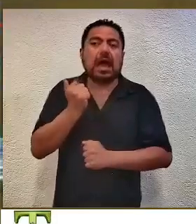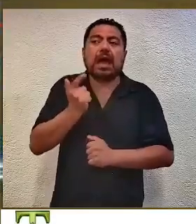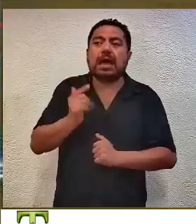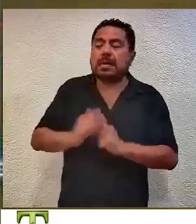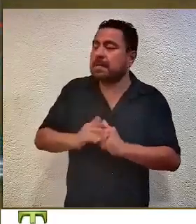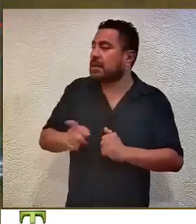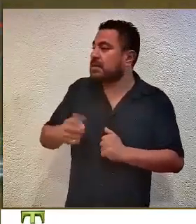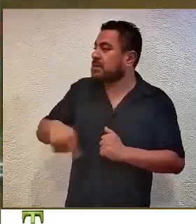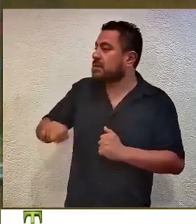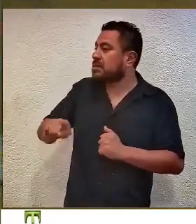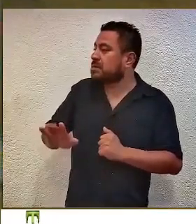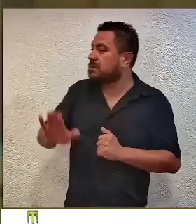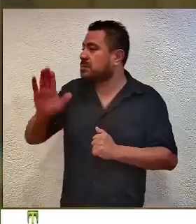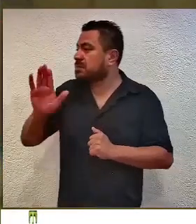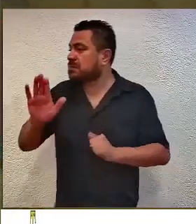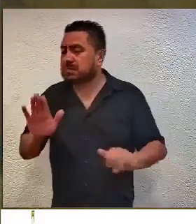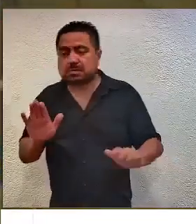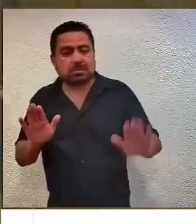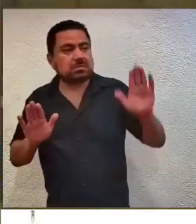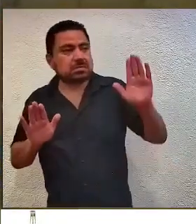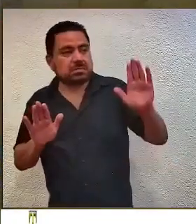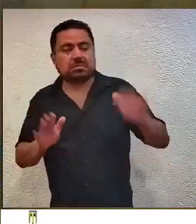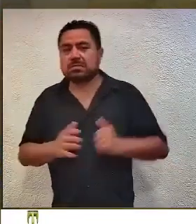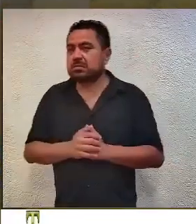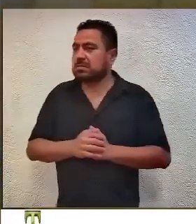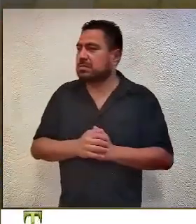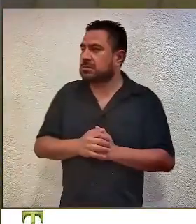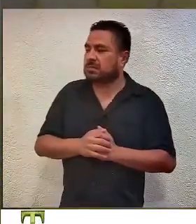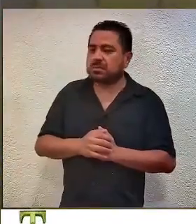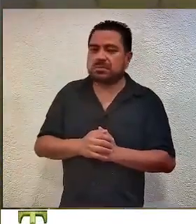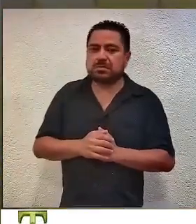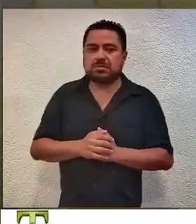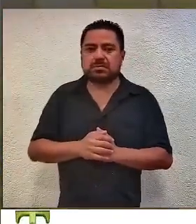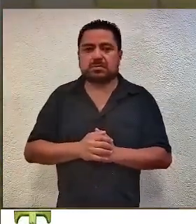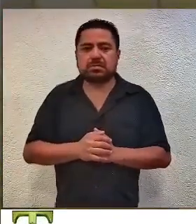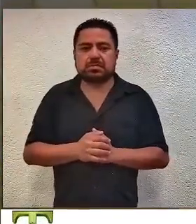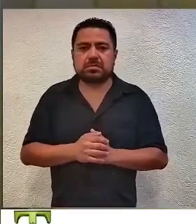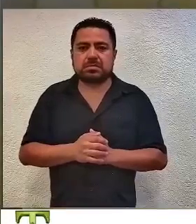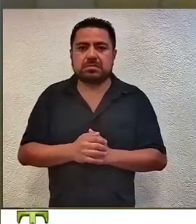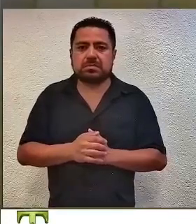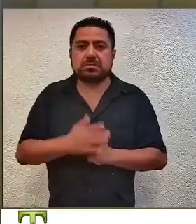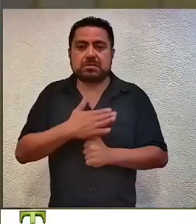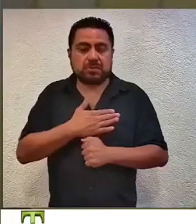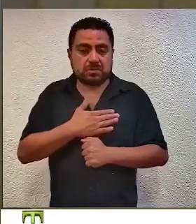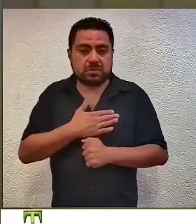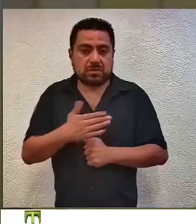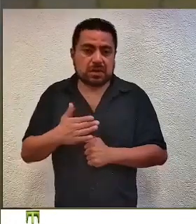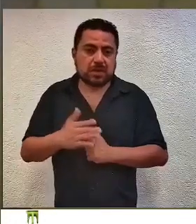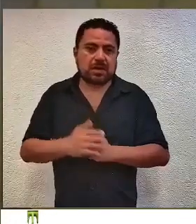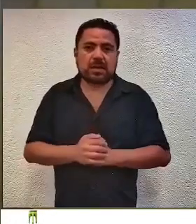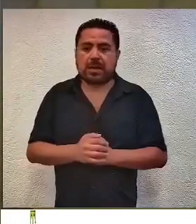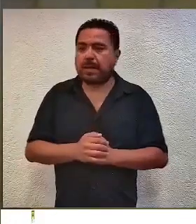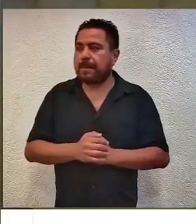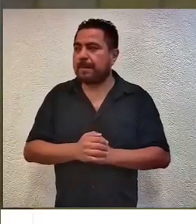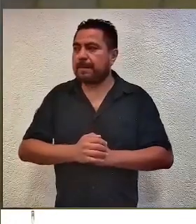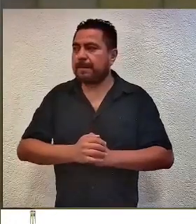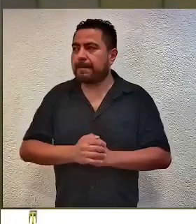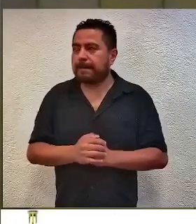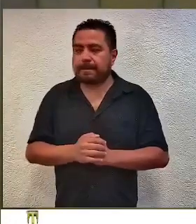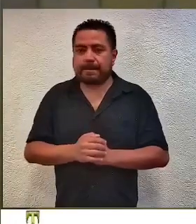otra intervención. Yo, pero adelante, Sí, adelante. ok. magistrado. Bueno, para De igual forma.